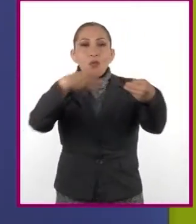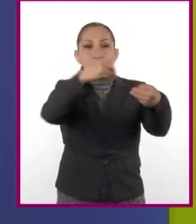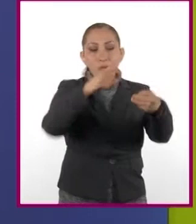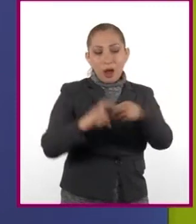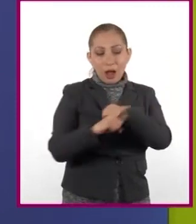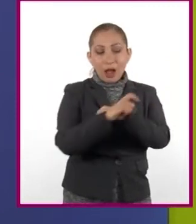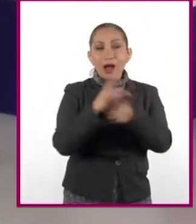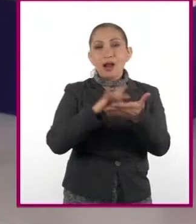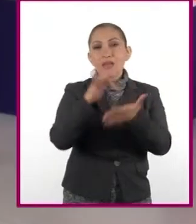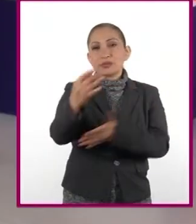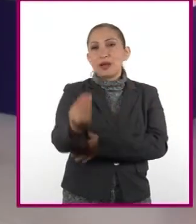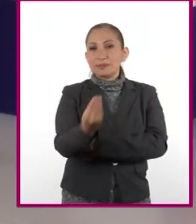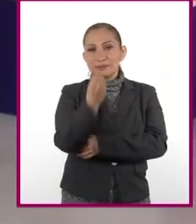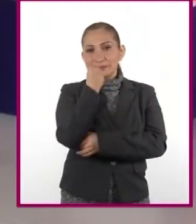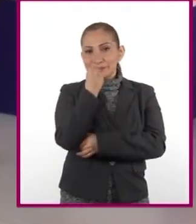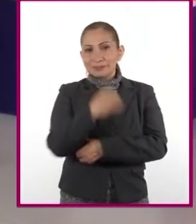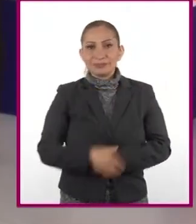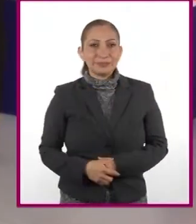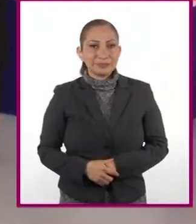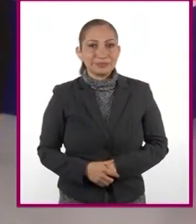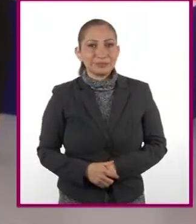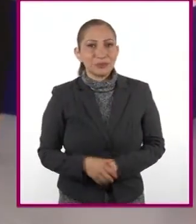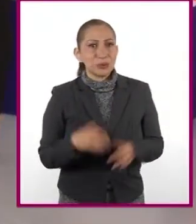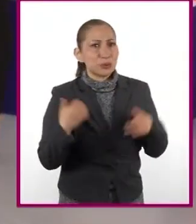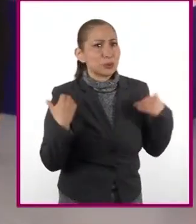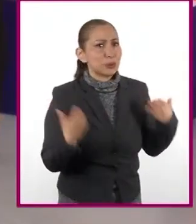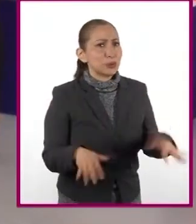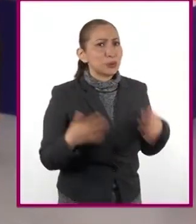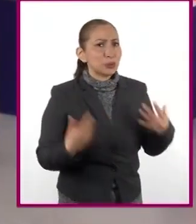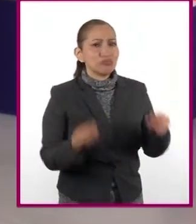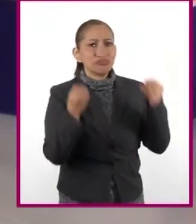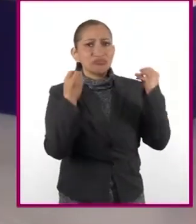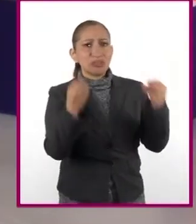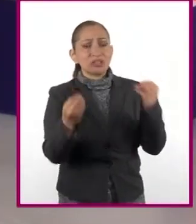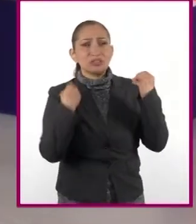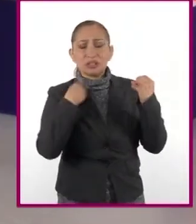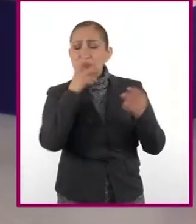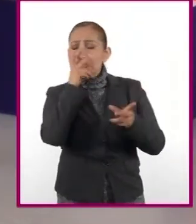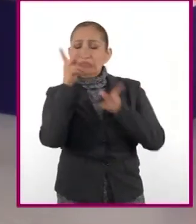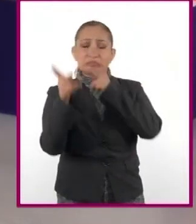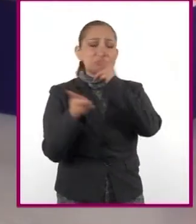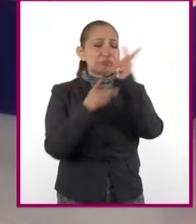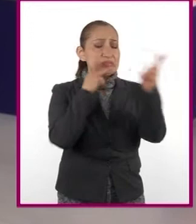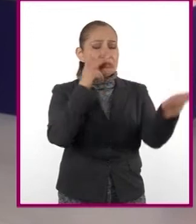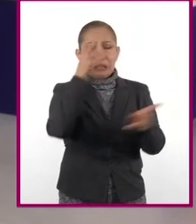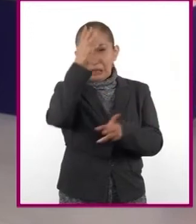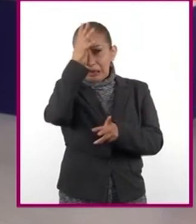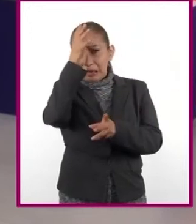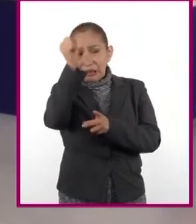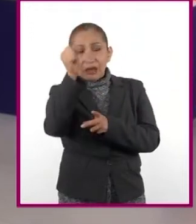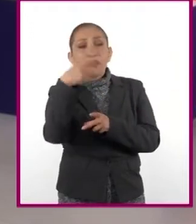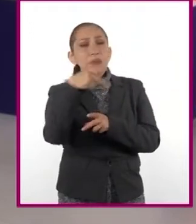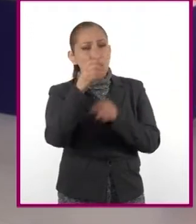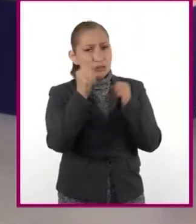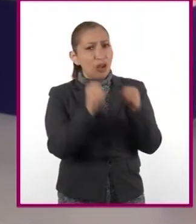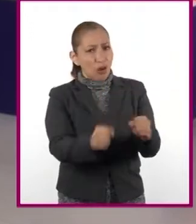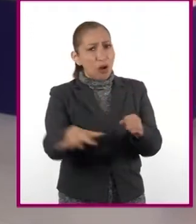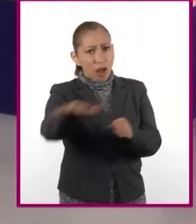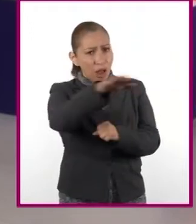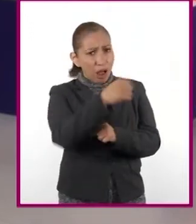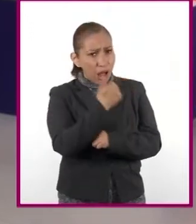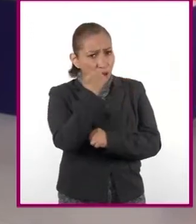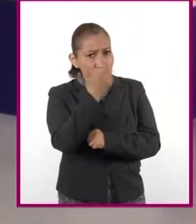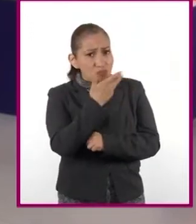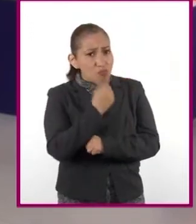gracias a la nutrición. ¡Wow! Son muchos conceptos, pero seguro que nuestras